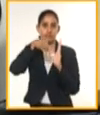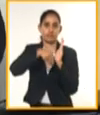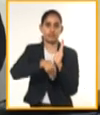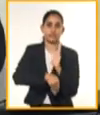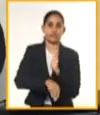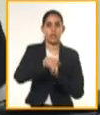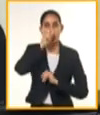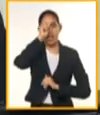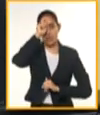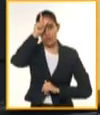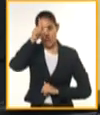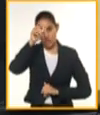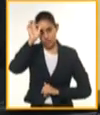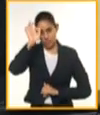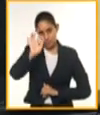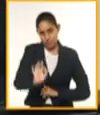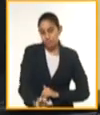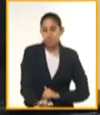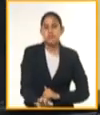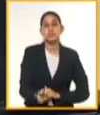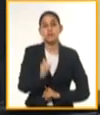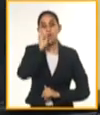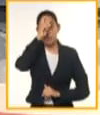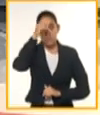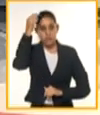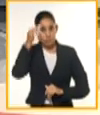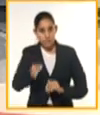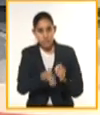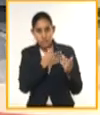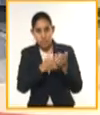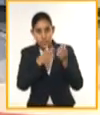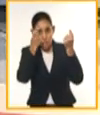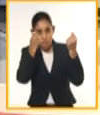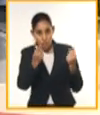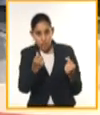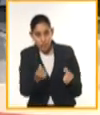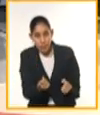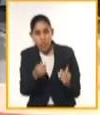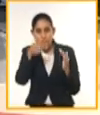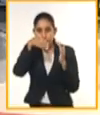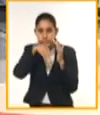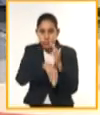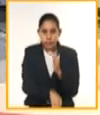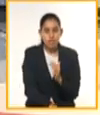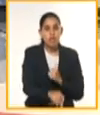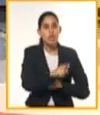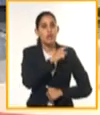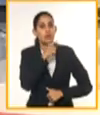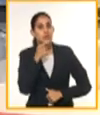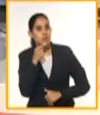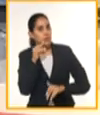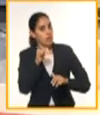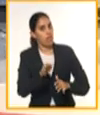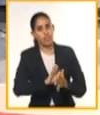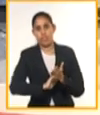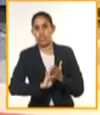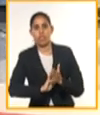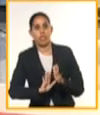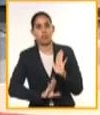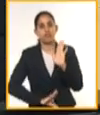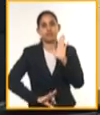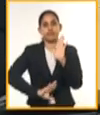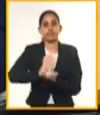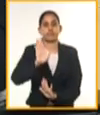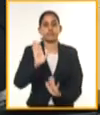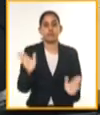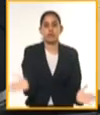parte. A Alemania la han tirado al piso en la economía, a Rusia no la han podido detener. Rusia era el principal socio de Alemania. Y por lo tanto han tenido